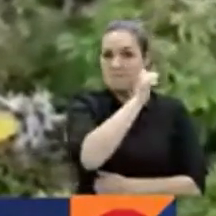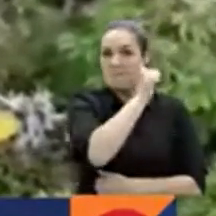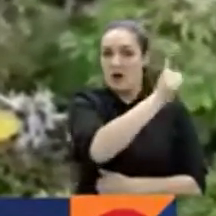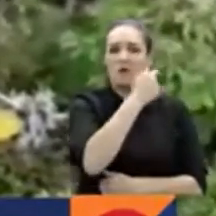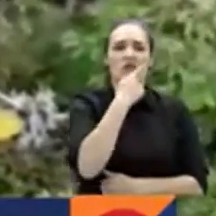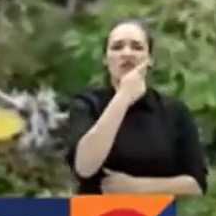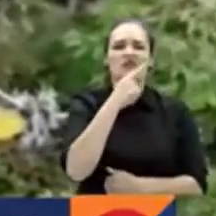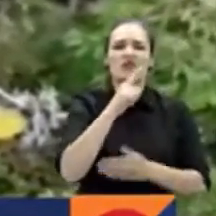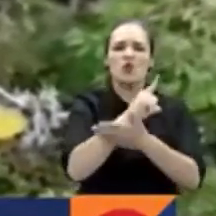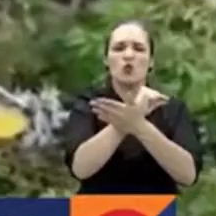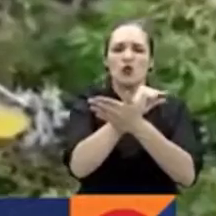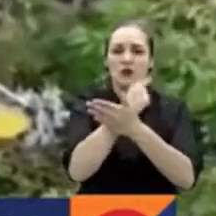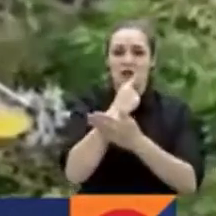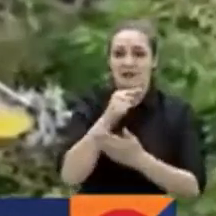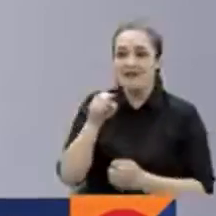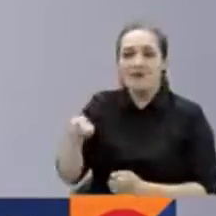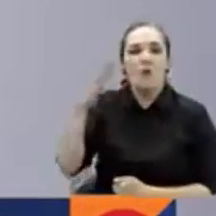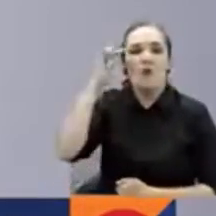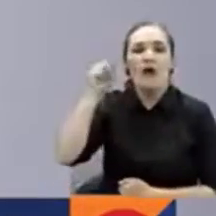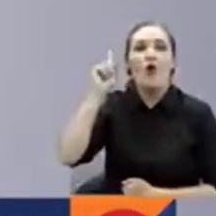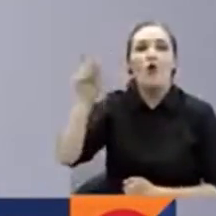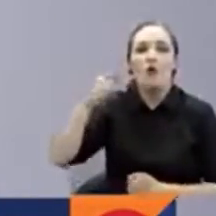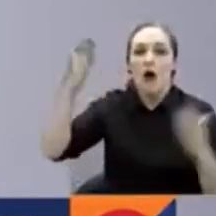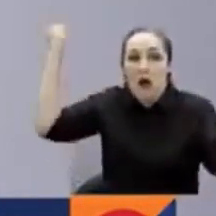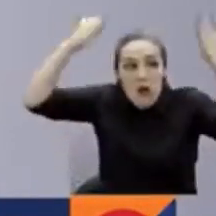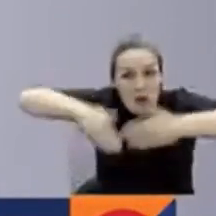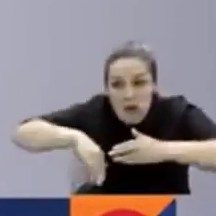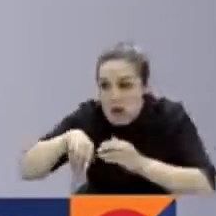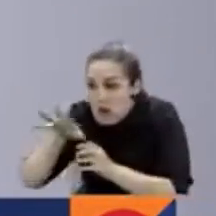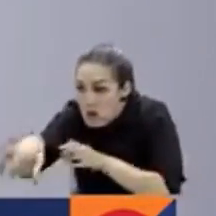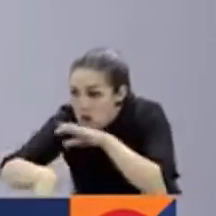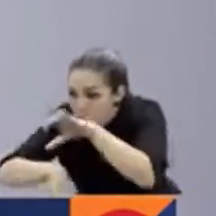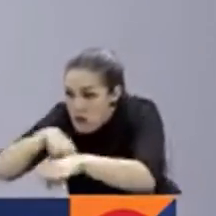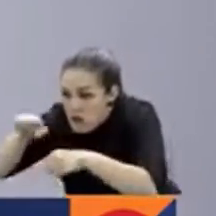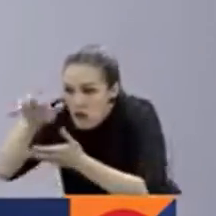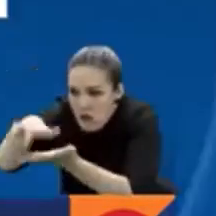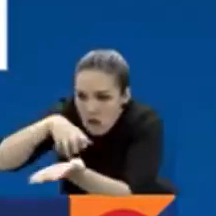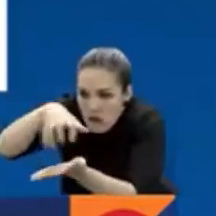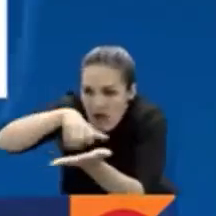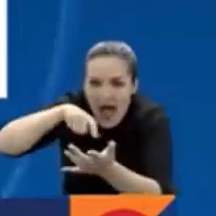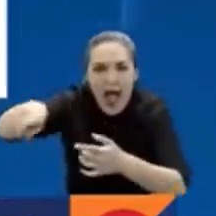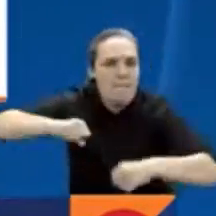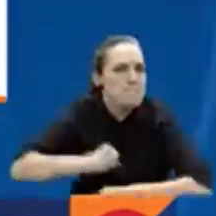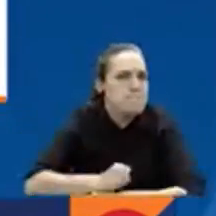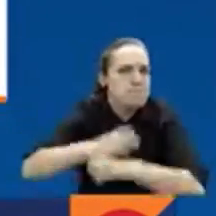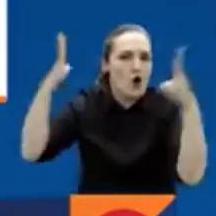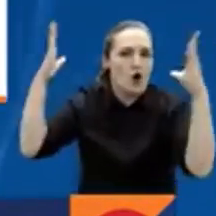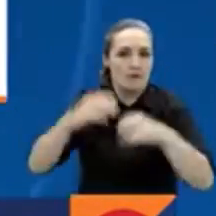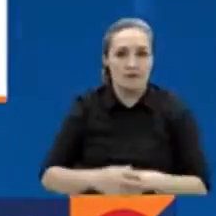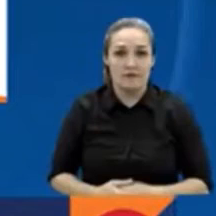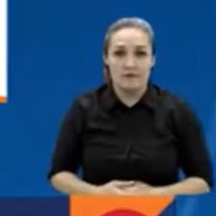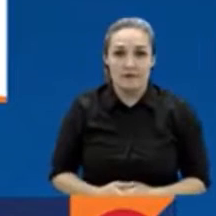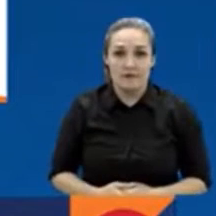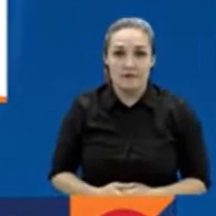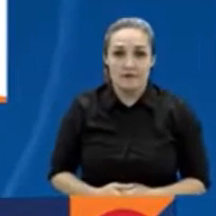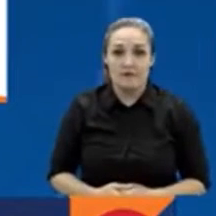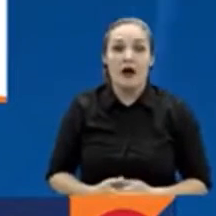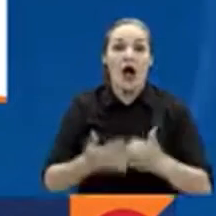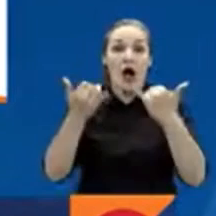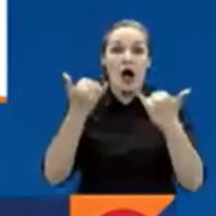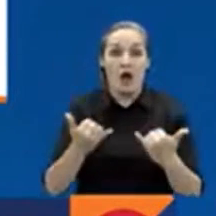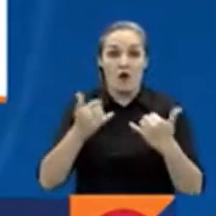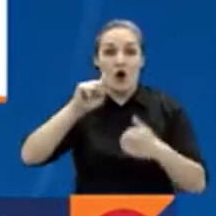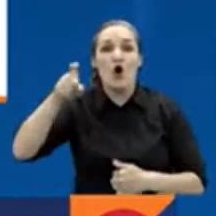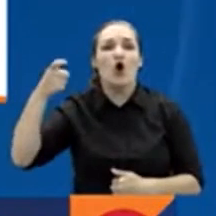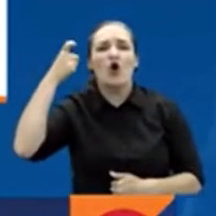de Twitter que la manifestación se debe a la destrucción de dragas de minería ilegal. Obligan al pueblo a manifestarse contra el